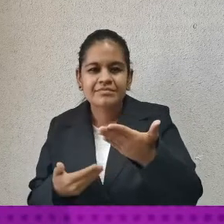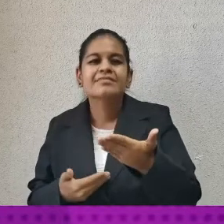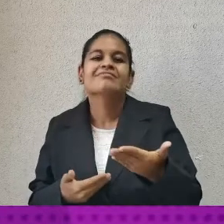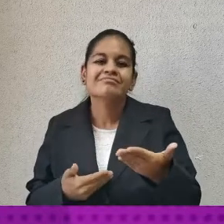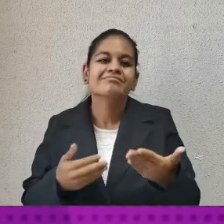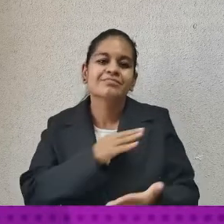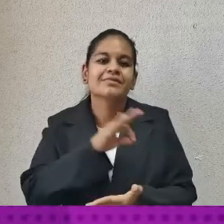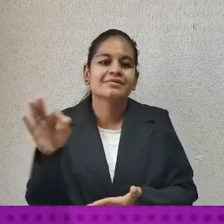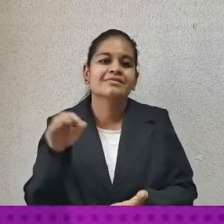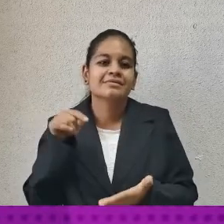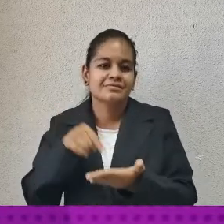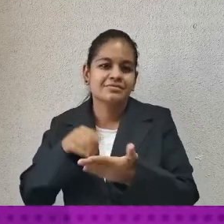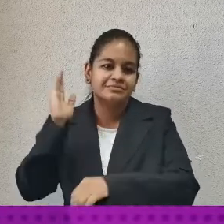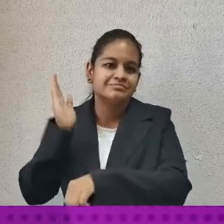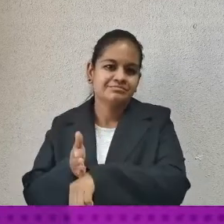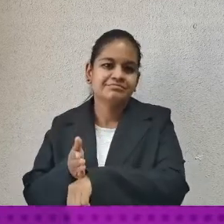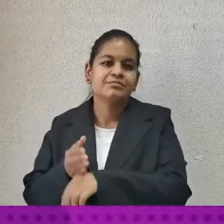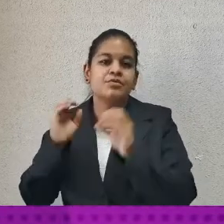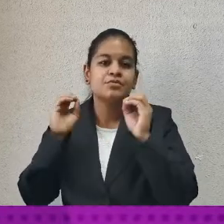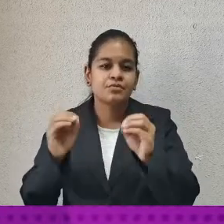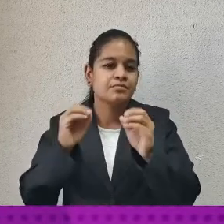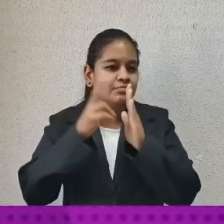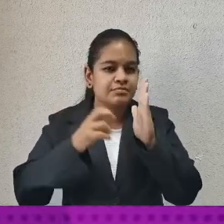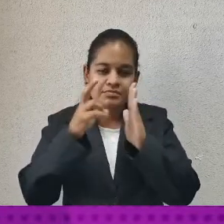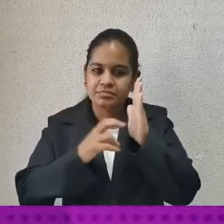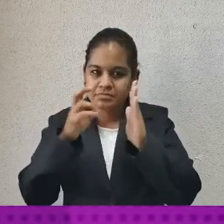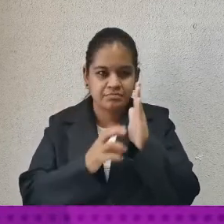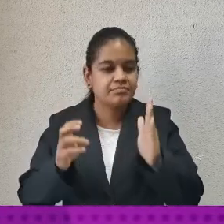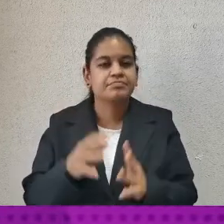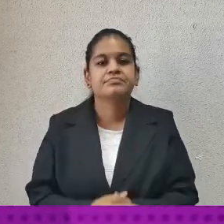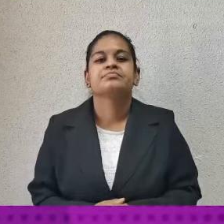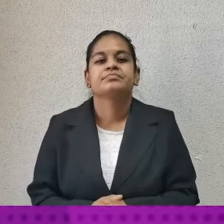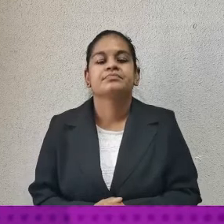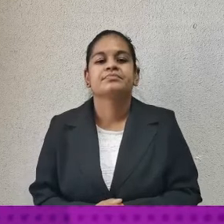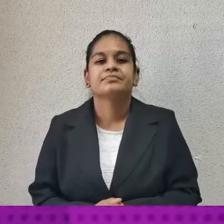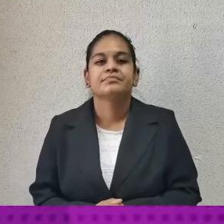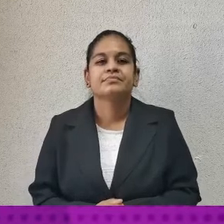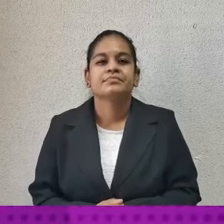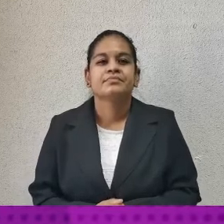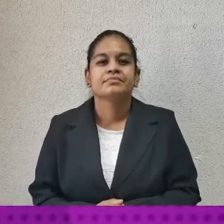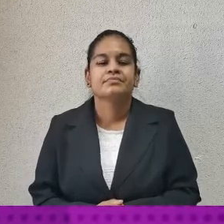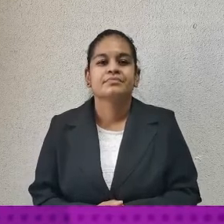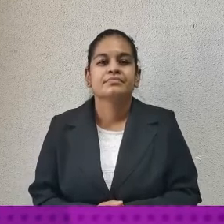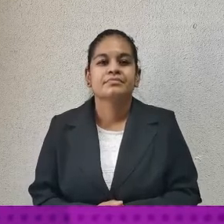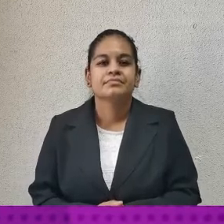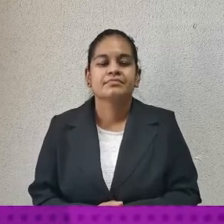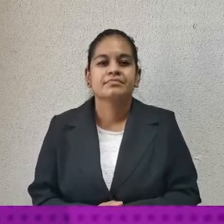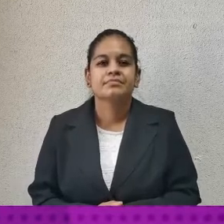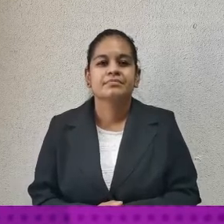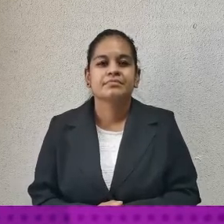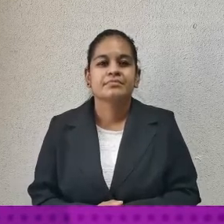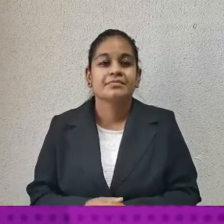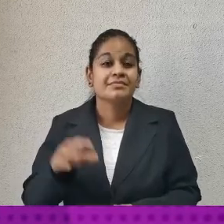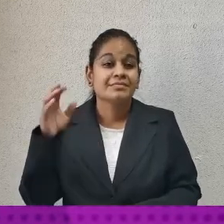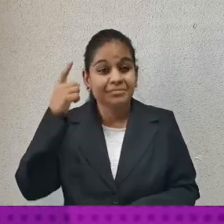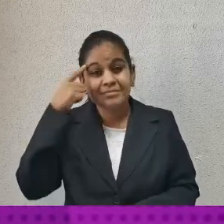suficientes, revocar el acto que se pretende o que cree la persona que pueda ser violatorio de algún derecho, de alguna garantía en